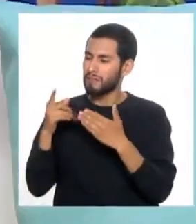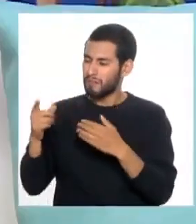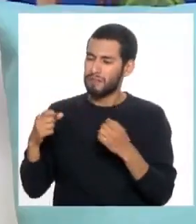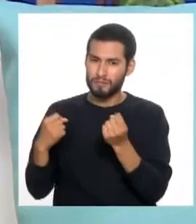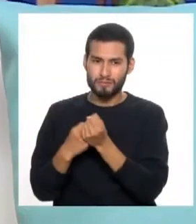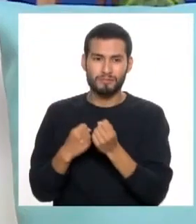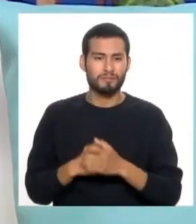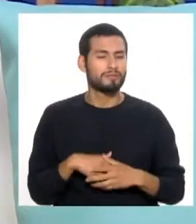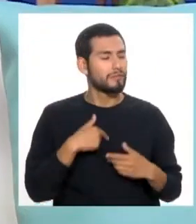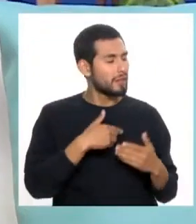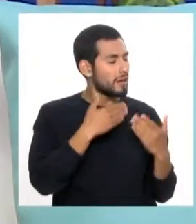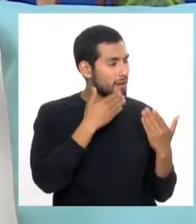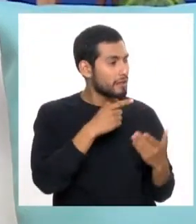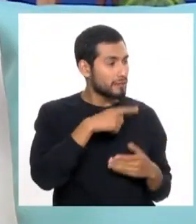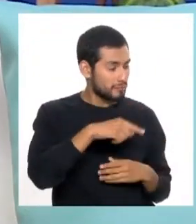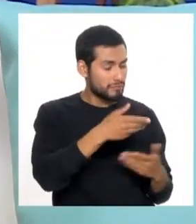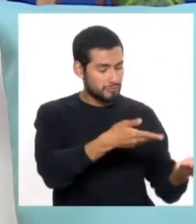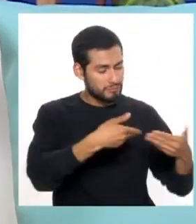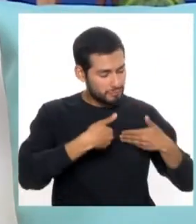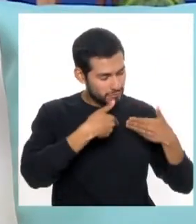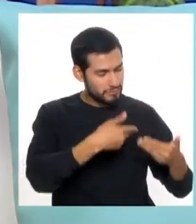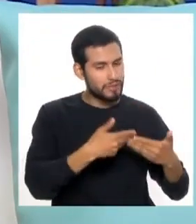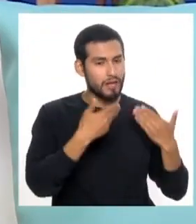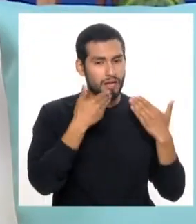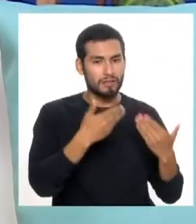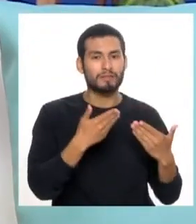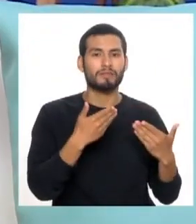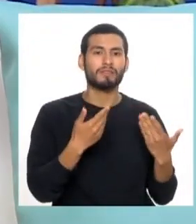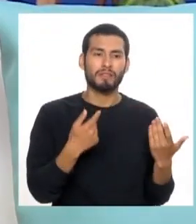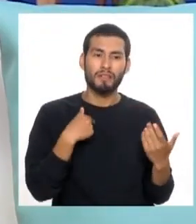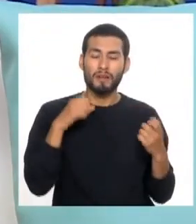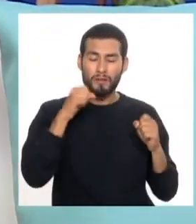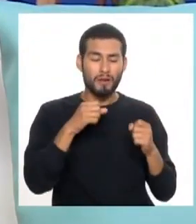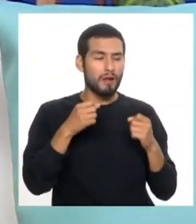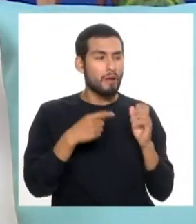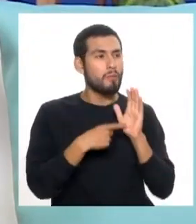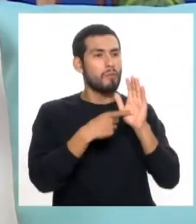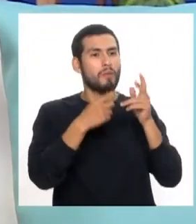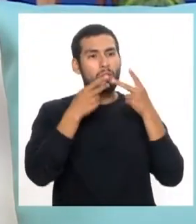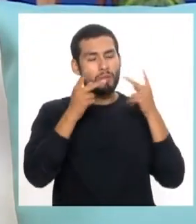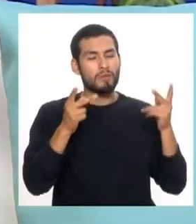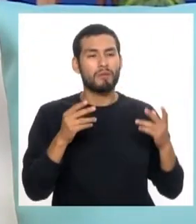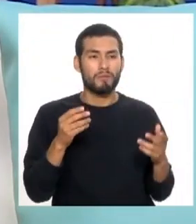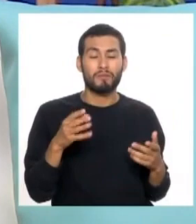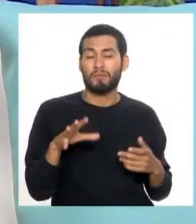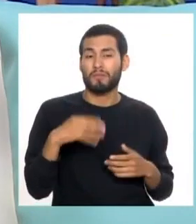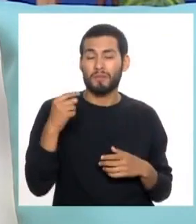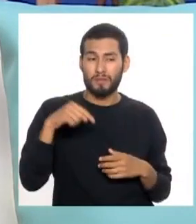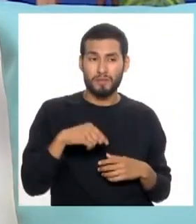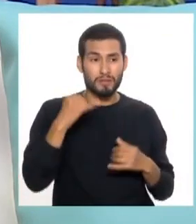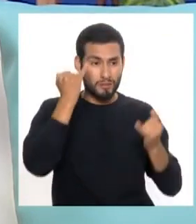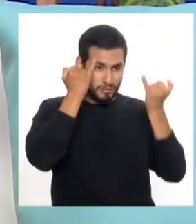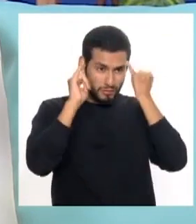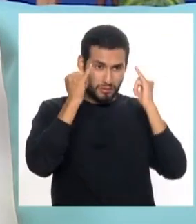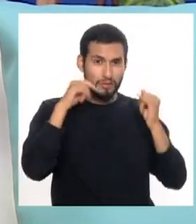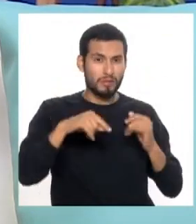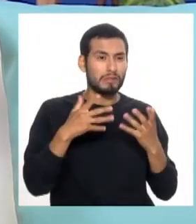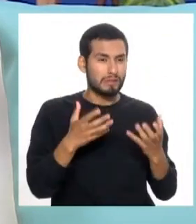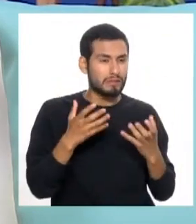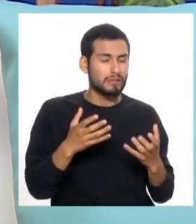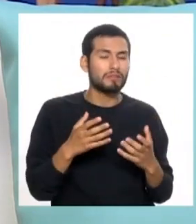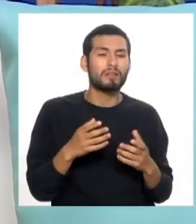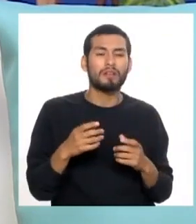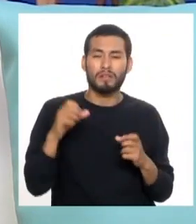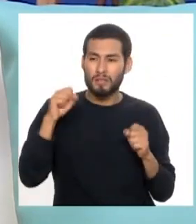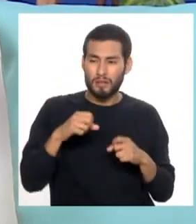aporte. Gracias a usted por la invitación, gracias por visibilizarme más. porque nosotros como emprendedores eso es lo que necesitamos,